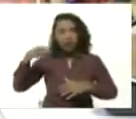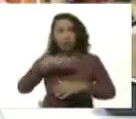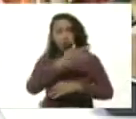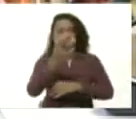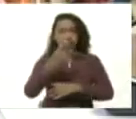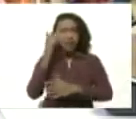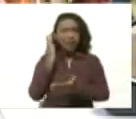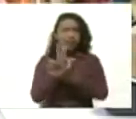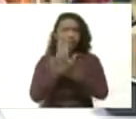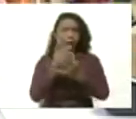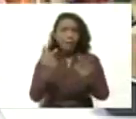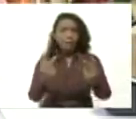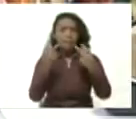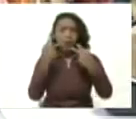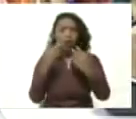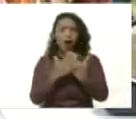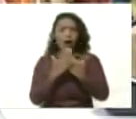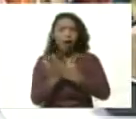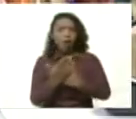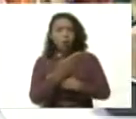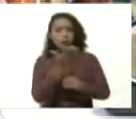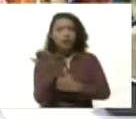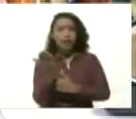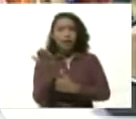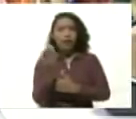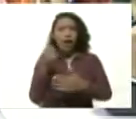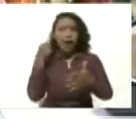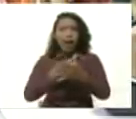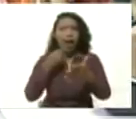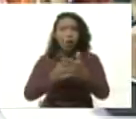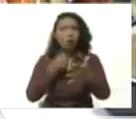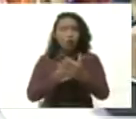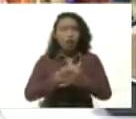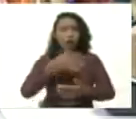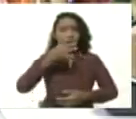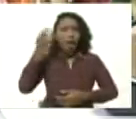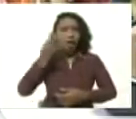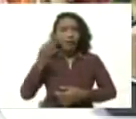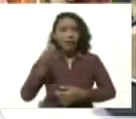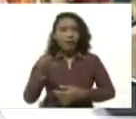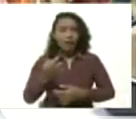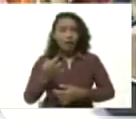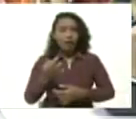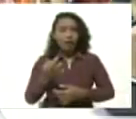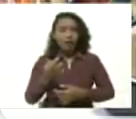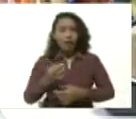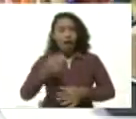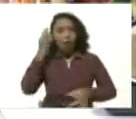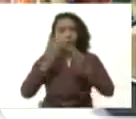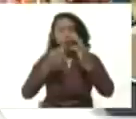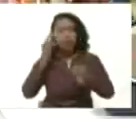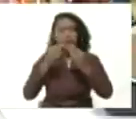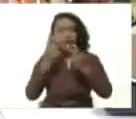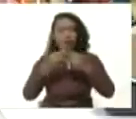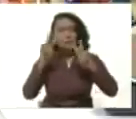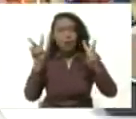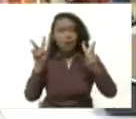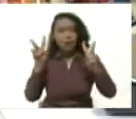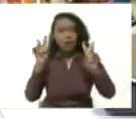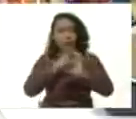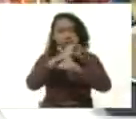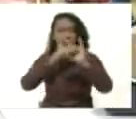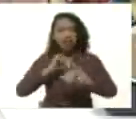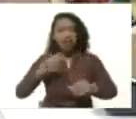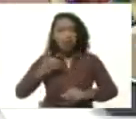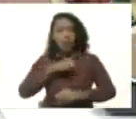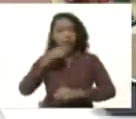siempre nos encontrarán, al lado de ustedes, en la lucha por la verdad, la dignidad, la justicia, la paz y la felicidad de